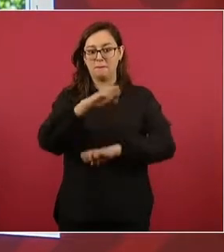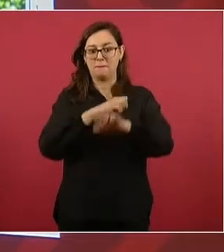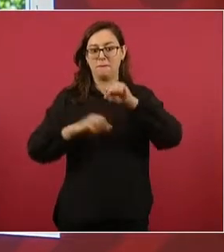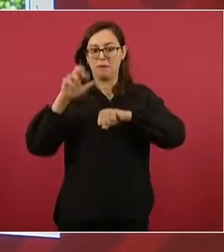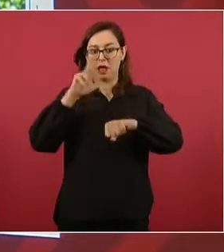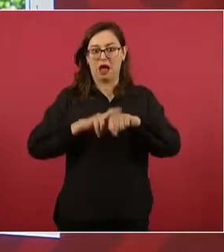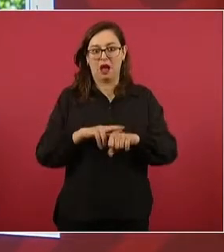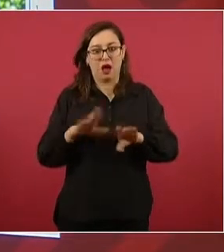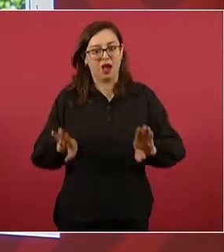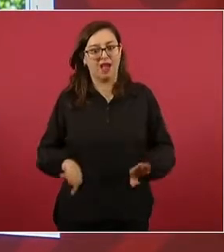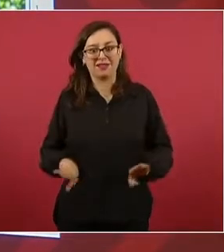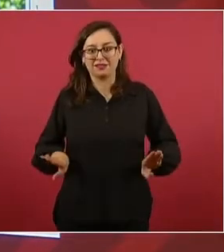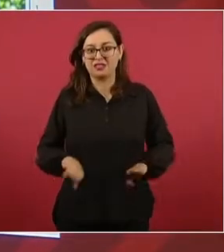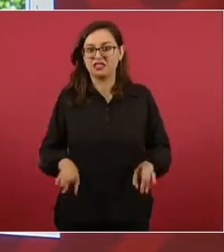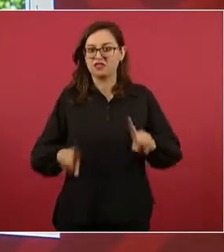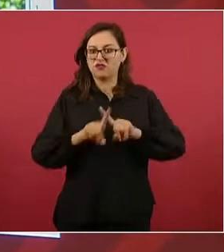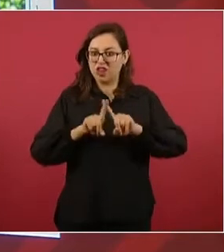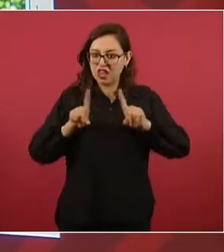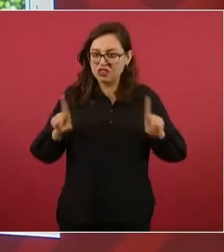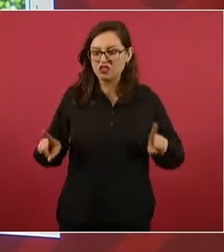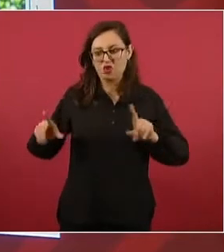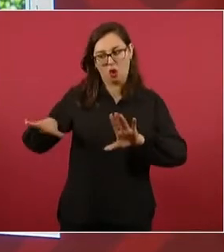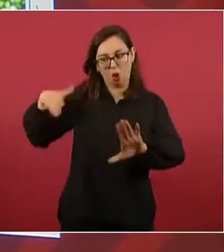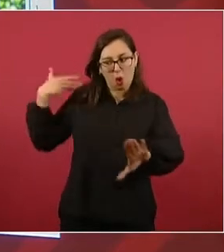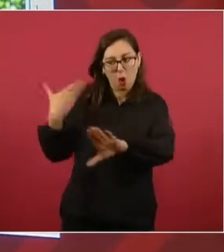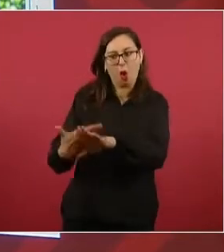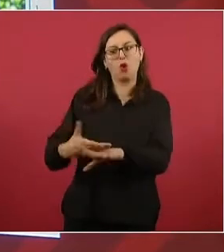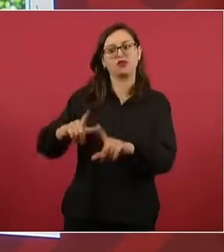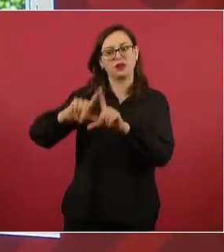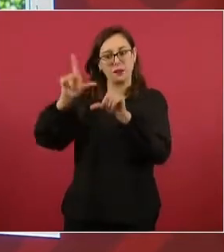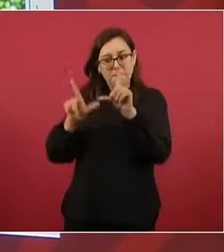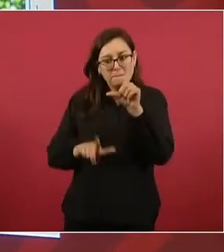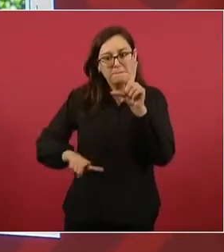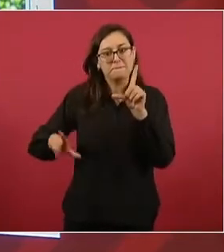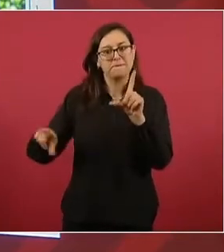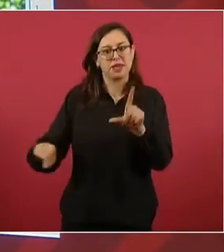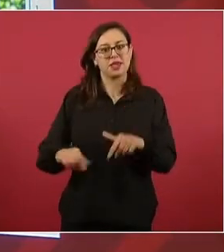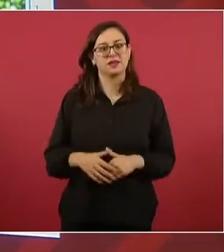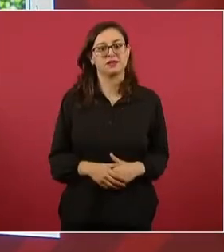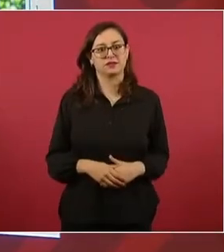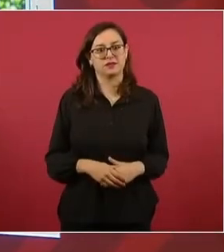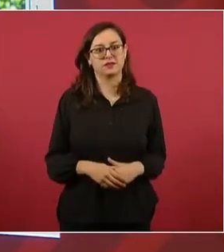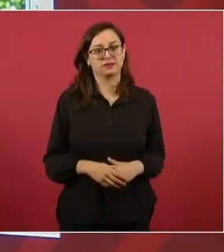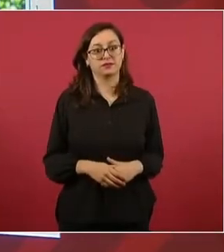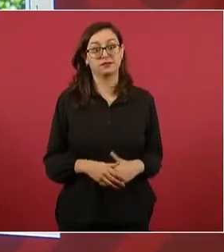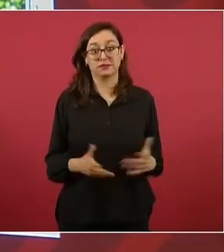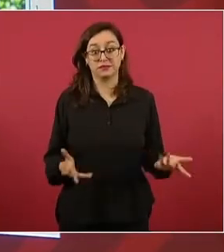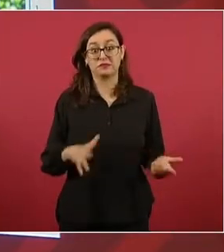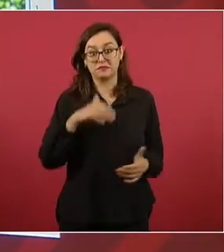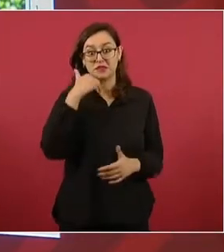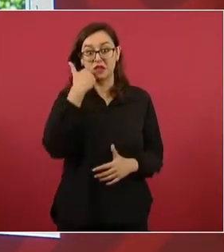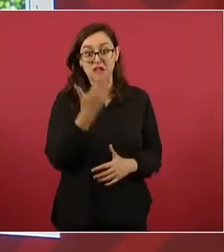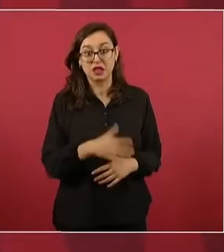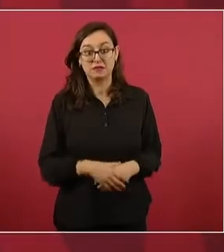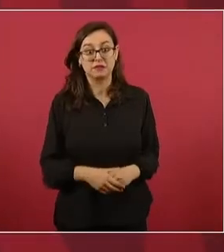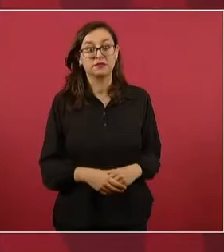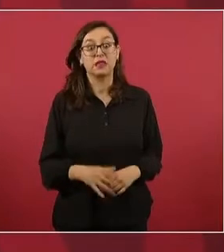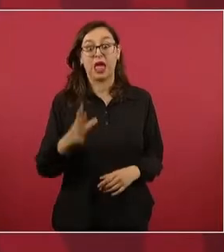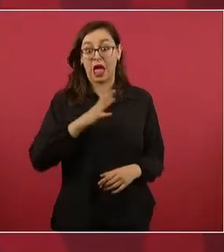Hay un embajador estadounidense cuyo nombre es preferible olvidar,